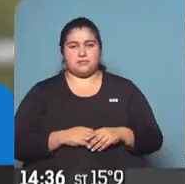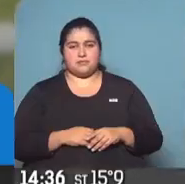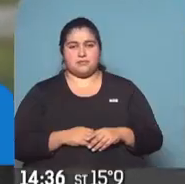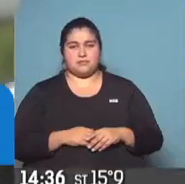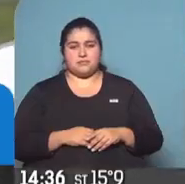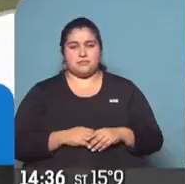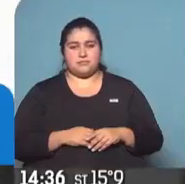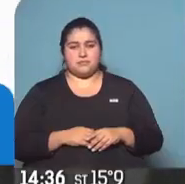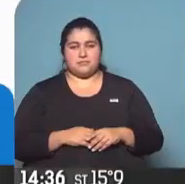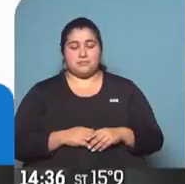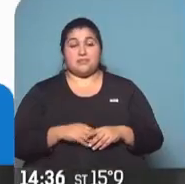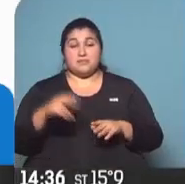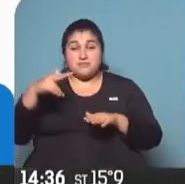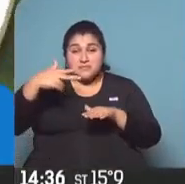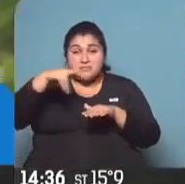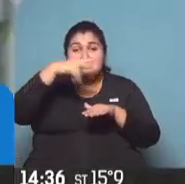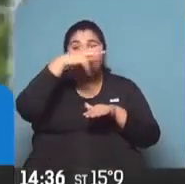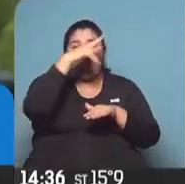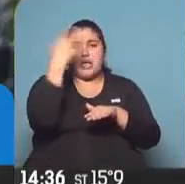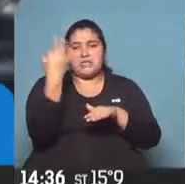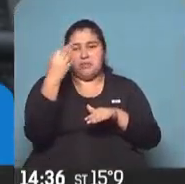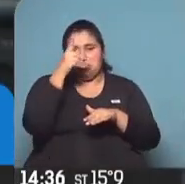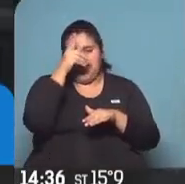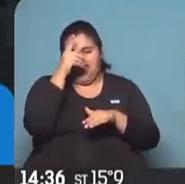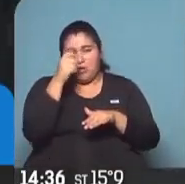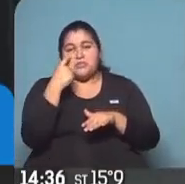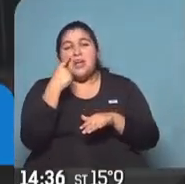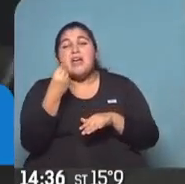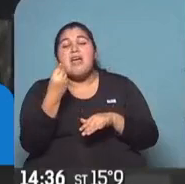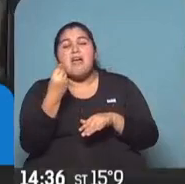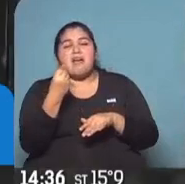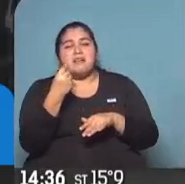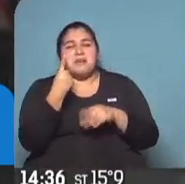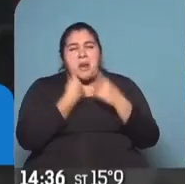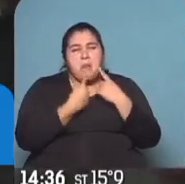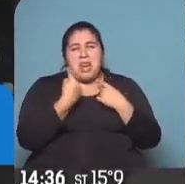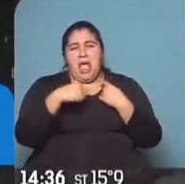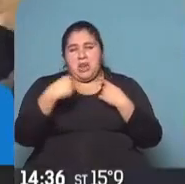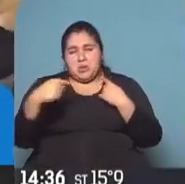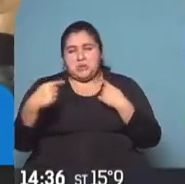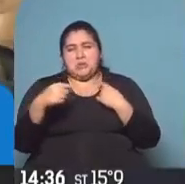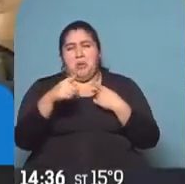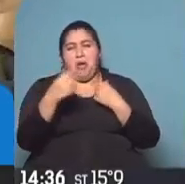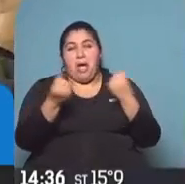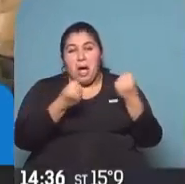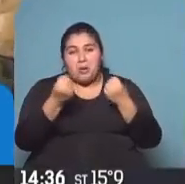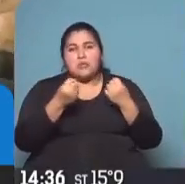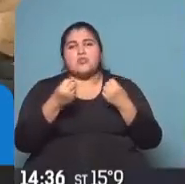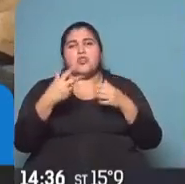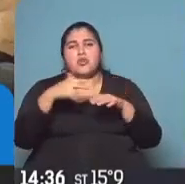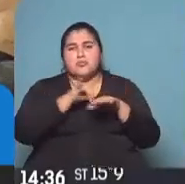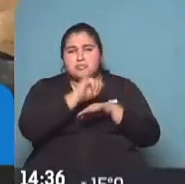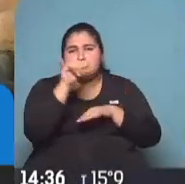drone policial de agua dirección de inteligencia criminal e investigaciones vehículos aéreos no tripulados